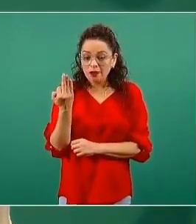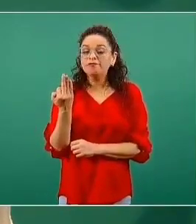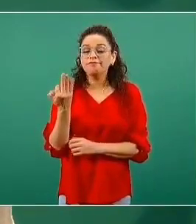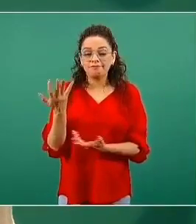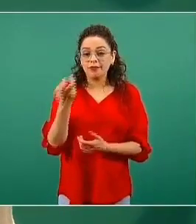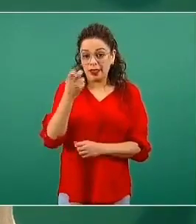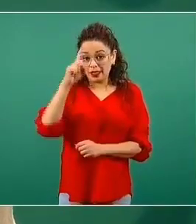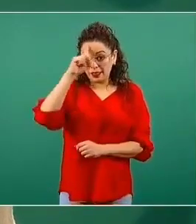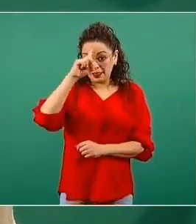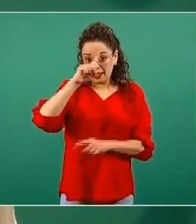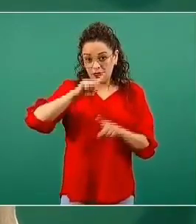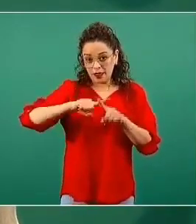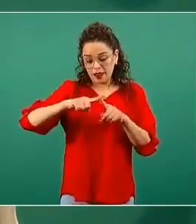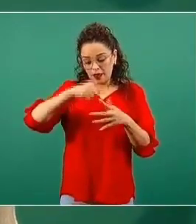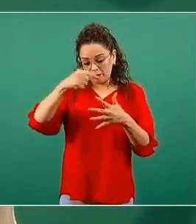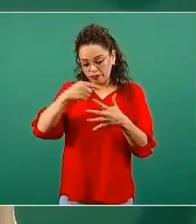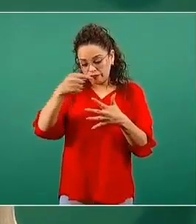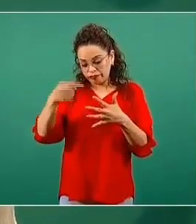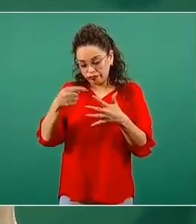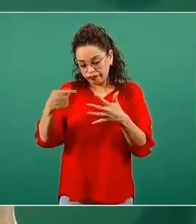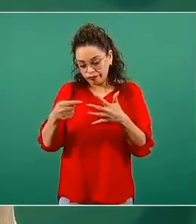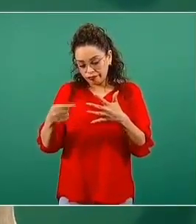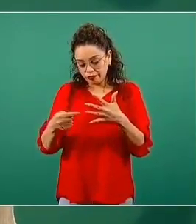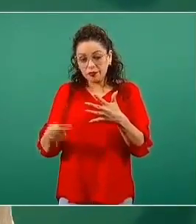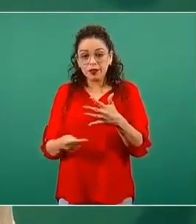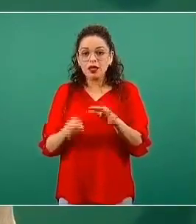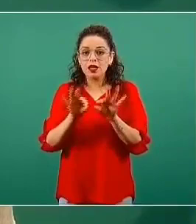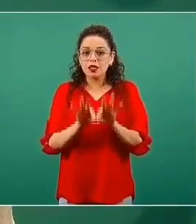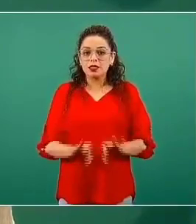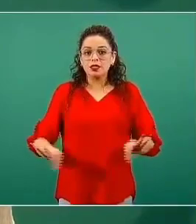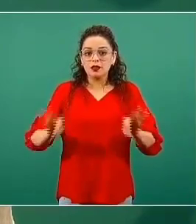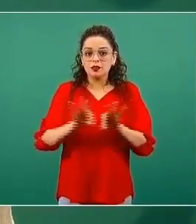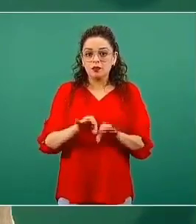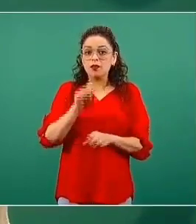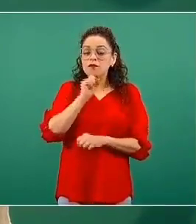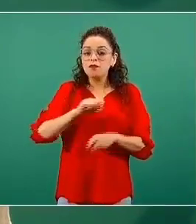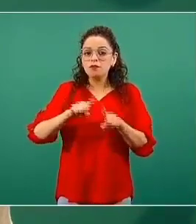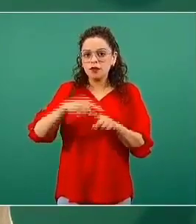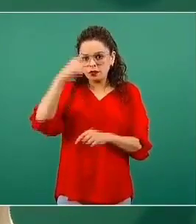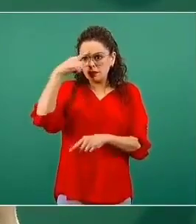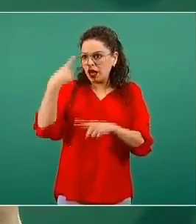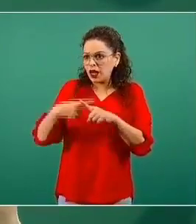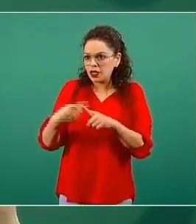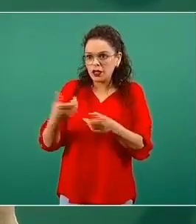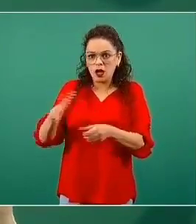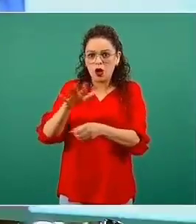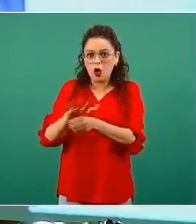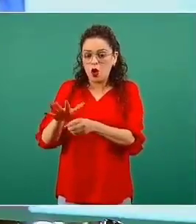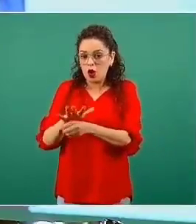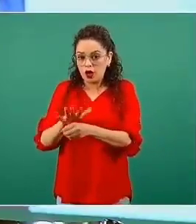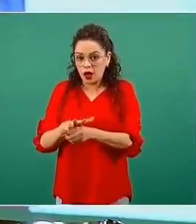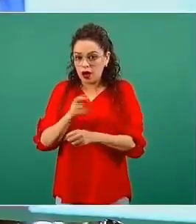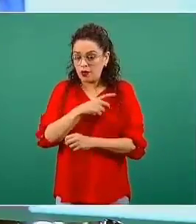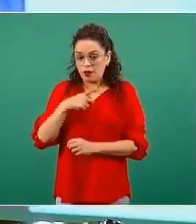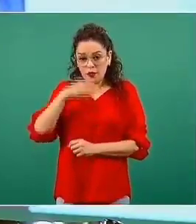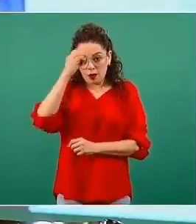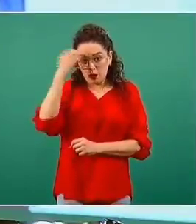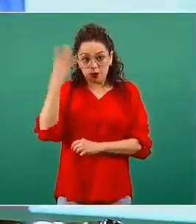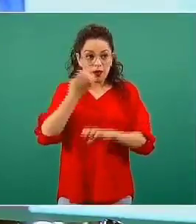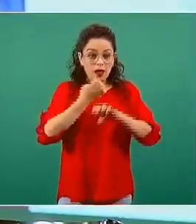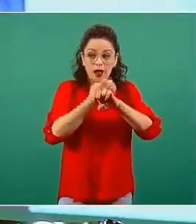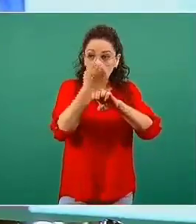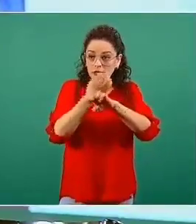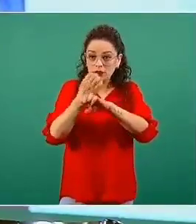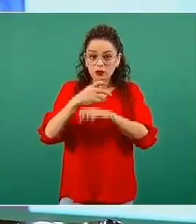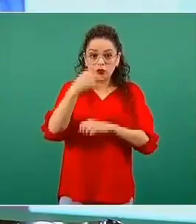series de recomendaciones tienen relevancia para los poderes locales. No olvidemos que las entidades federativas,